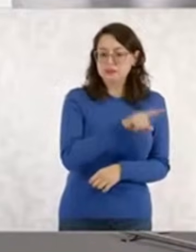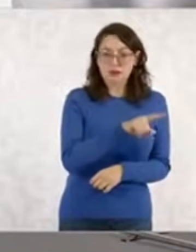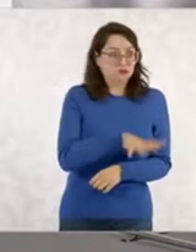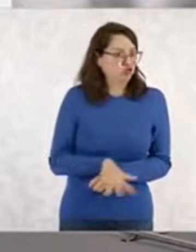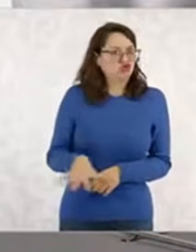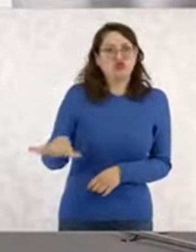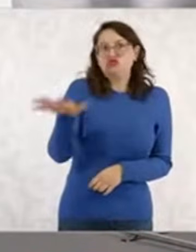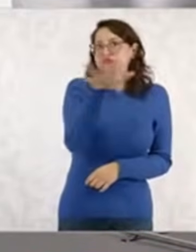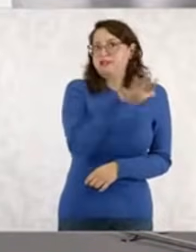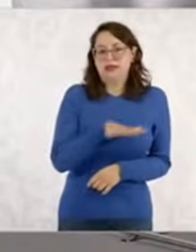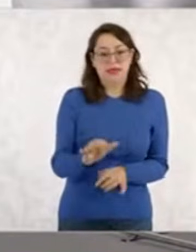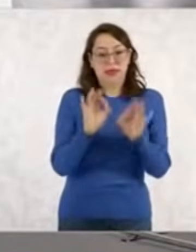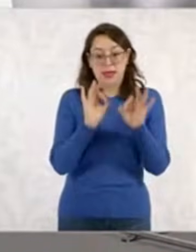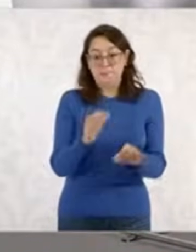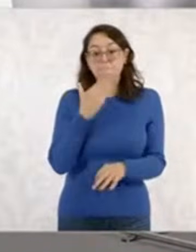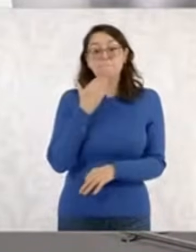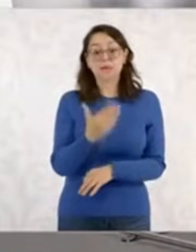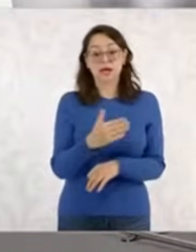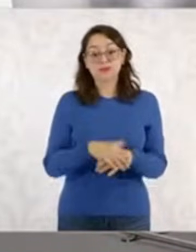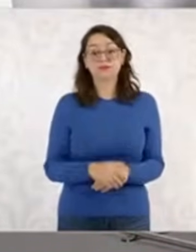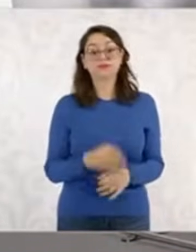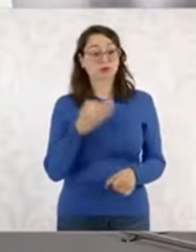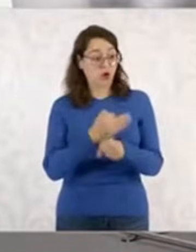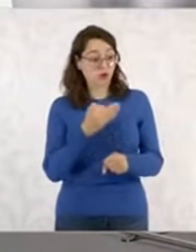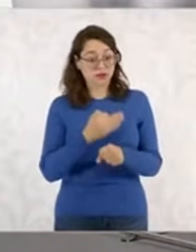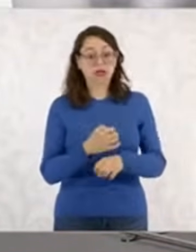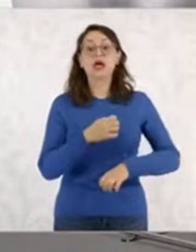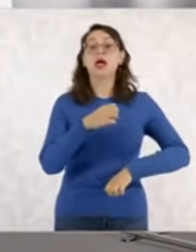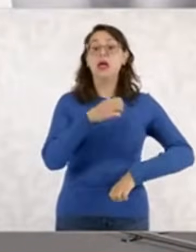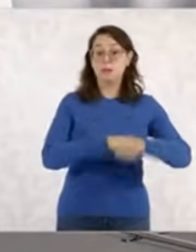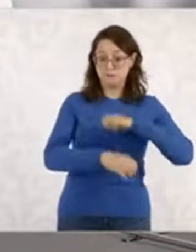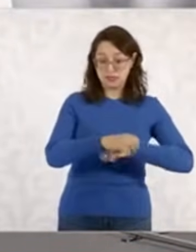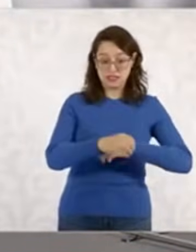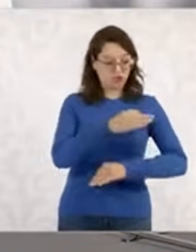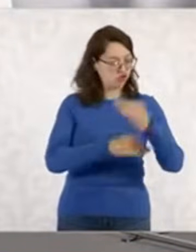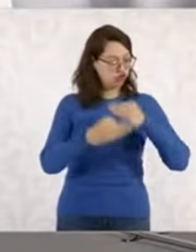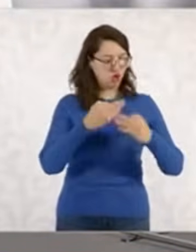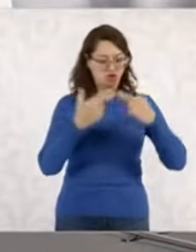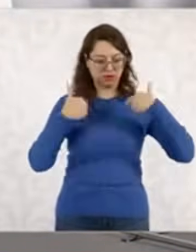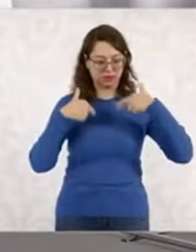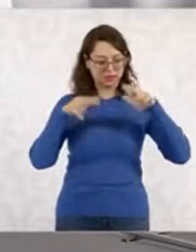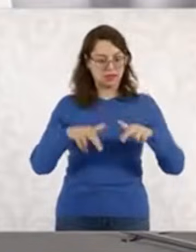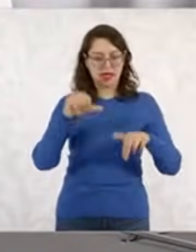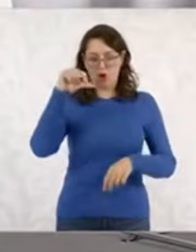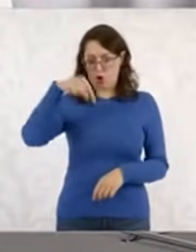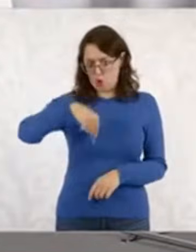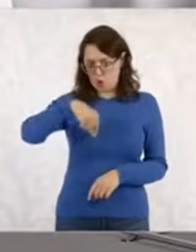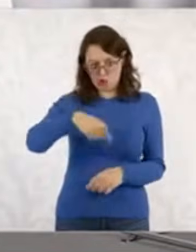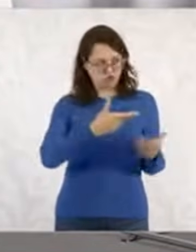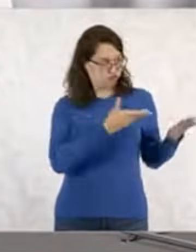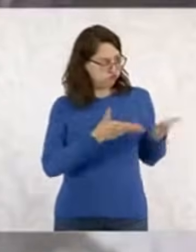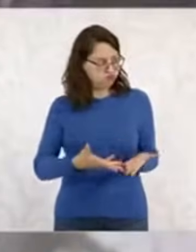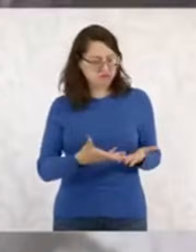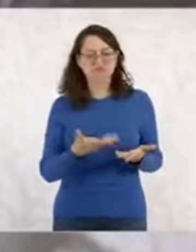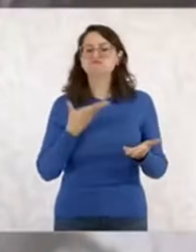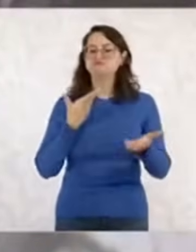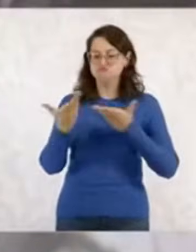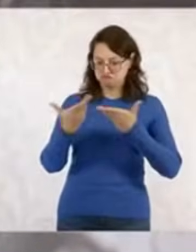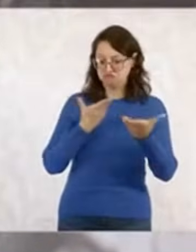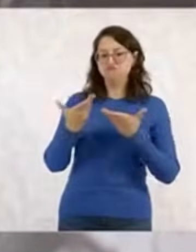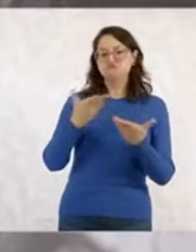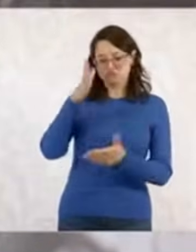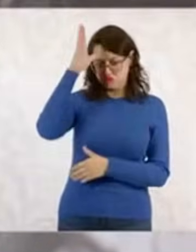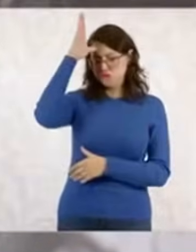representado con todos los representantes de los organismos está comprometido a enriquecer el diálogo social, lo mismo que a mantener